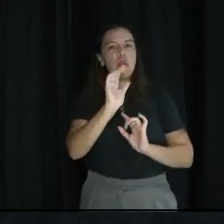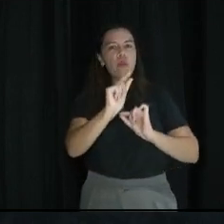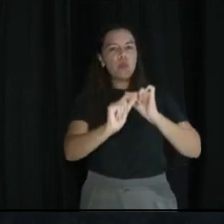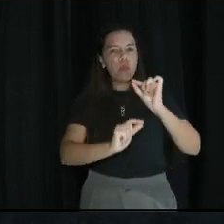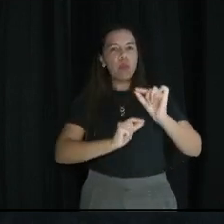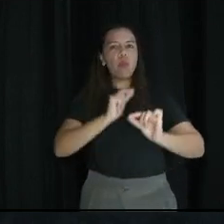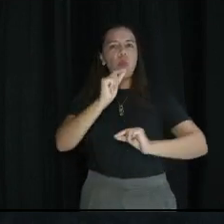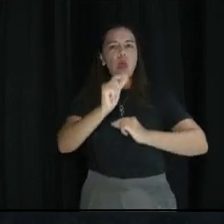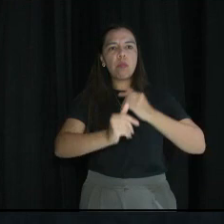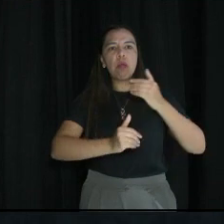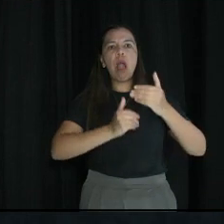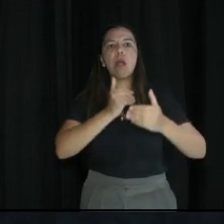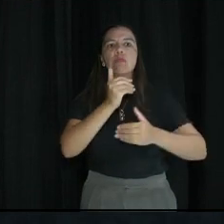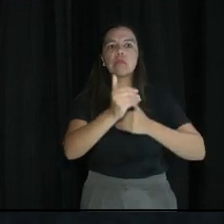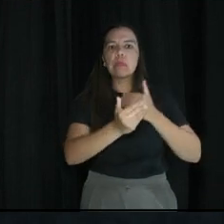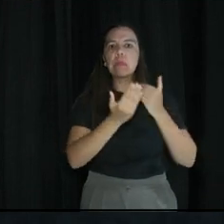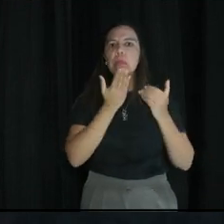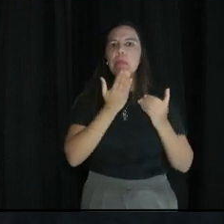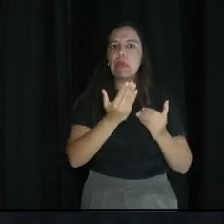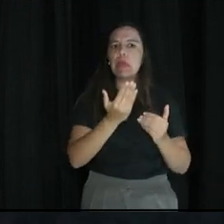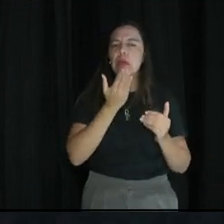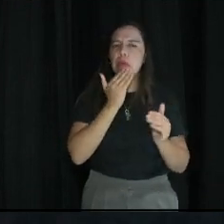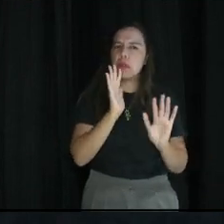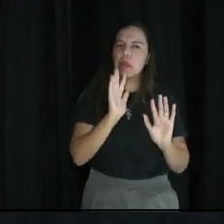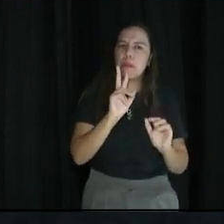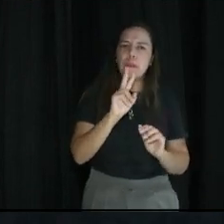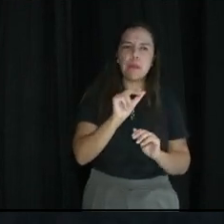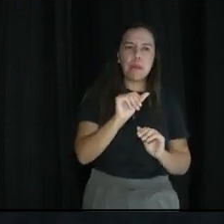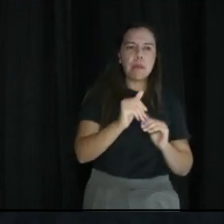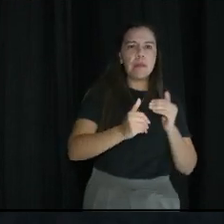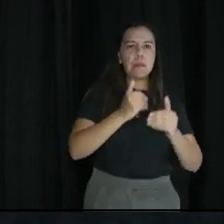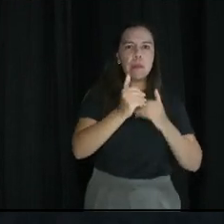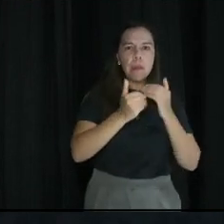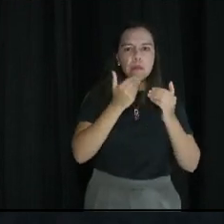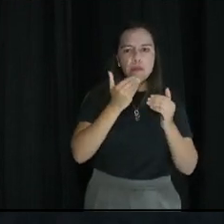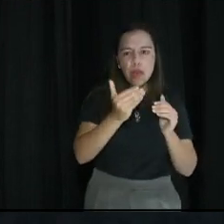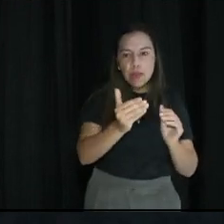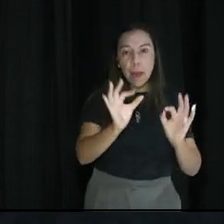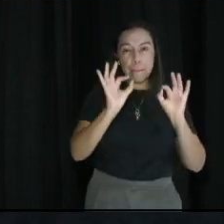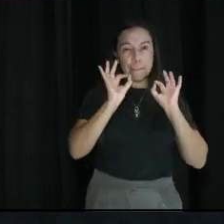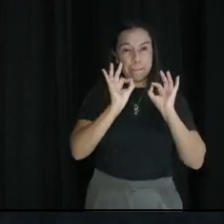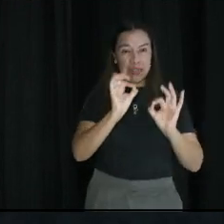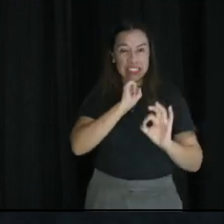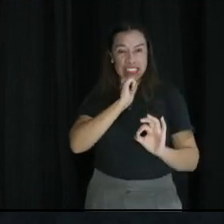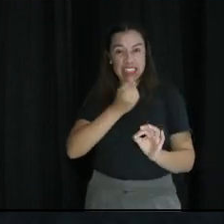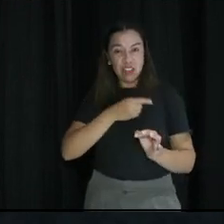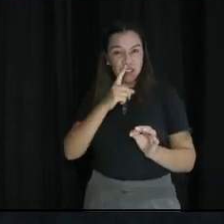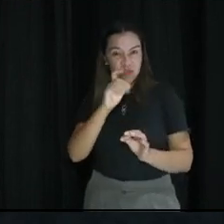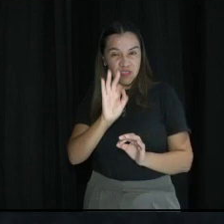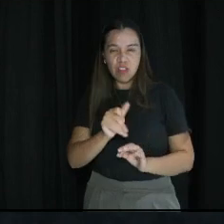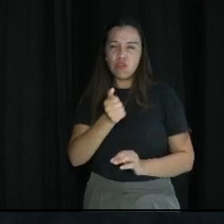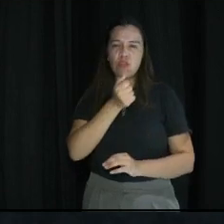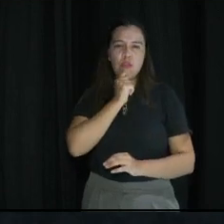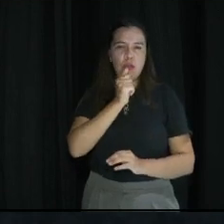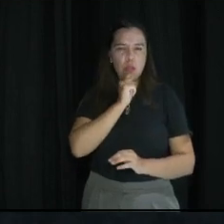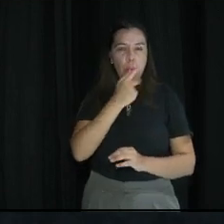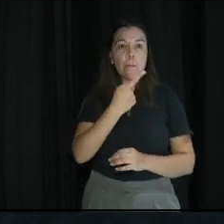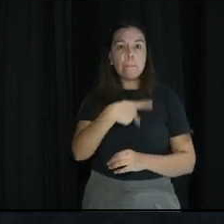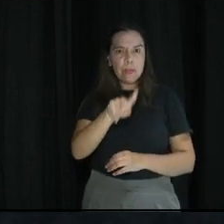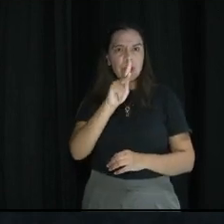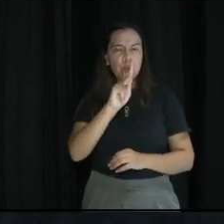ha evolucionado bien, la herida no sana por completo, pero sí hemos notado una mejoría muy, muy, muy